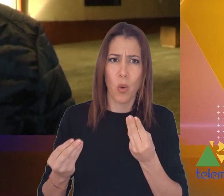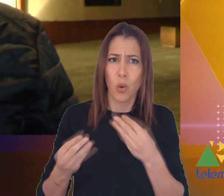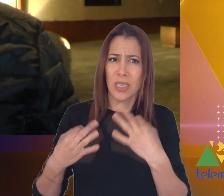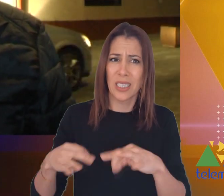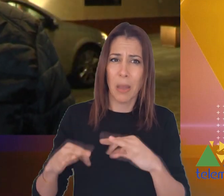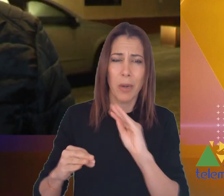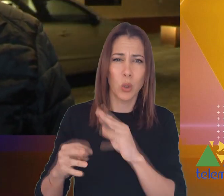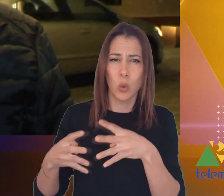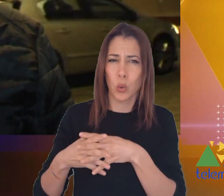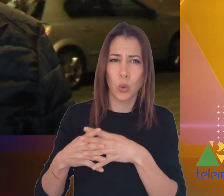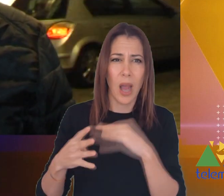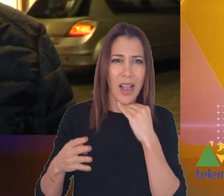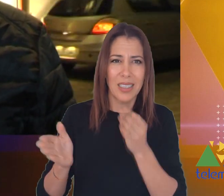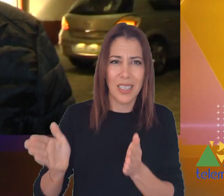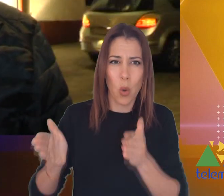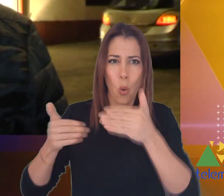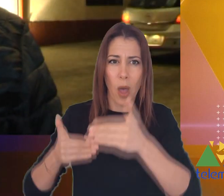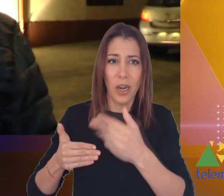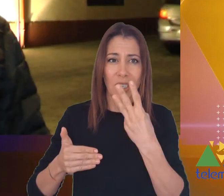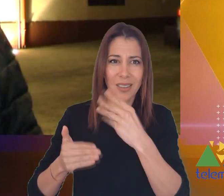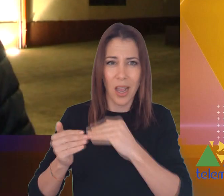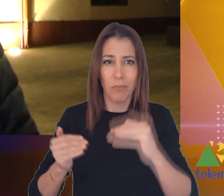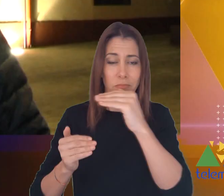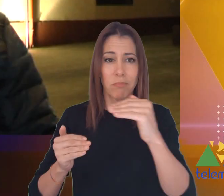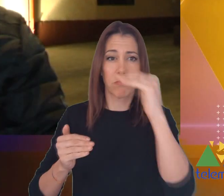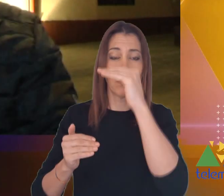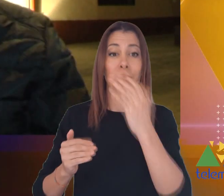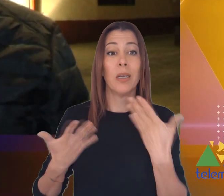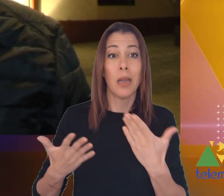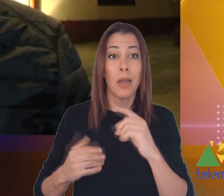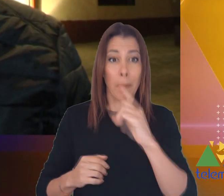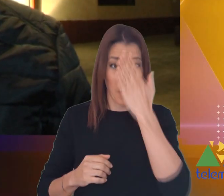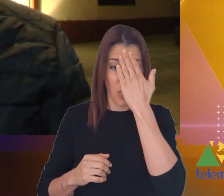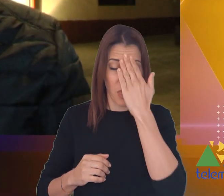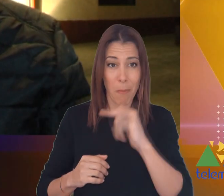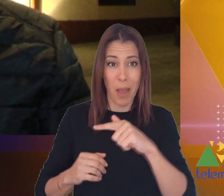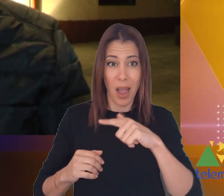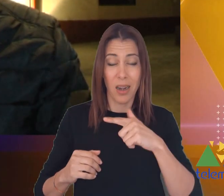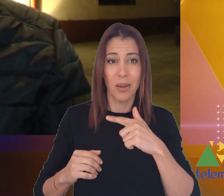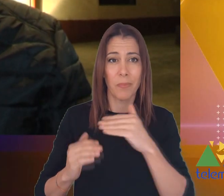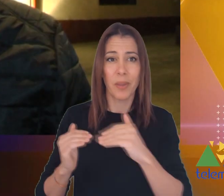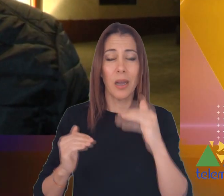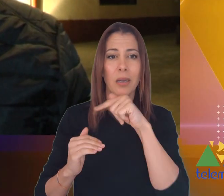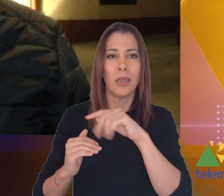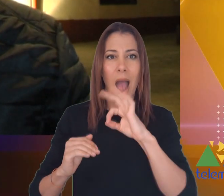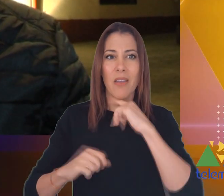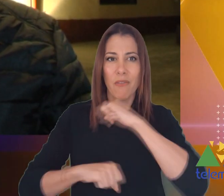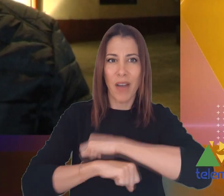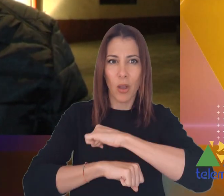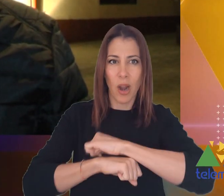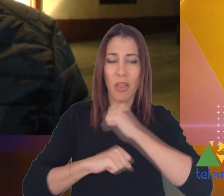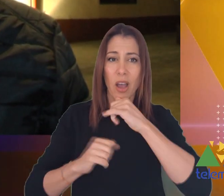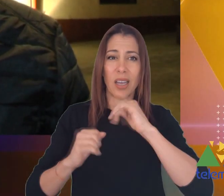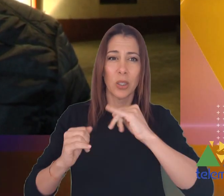en su estructura, edificio prácticamente cuadrado, con 3 plantas de alzado. La planta principal es donde tiene las balconadas y la